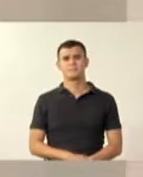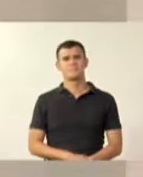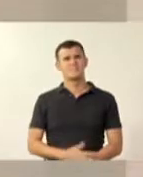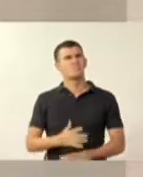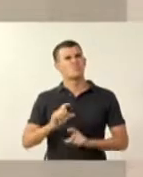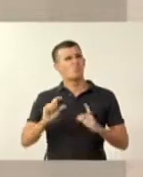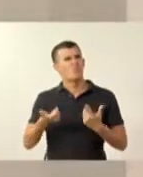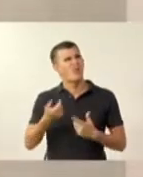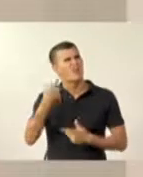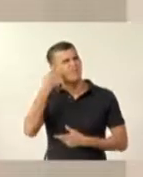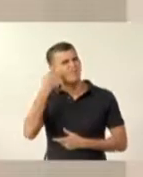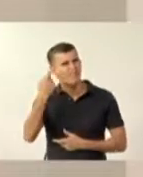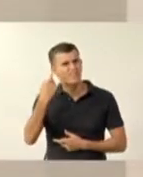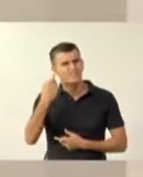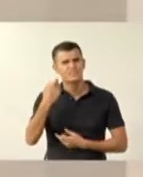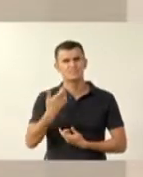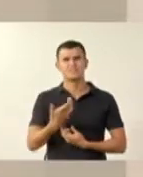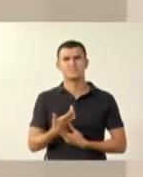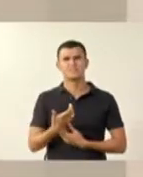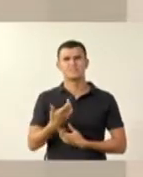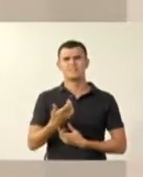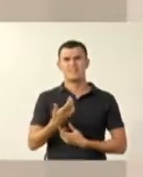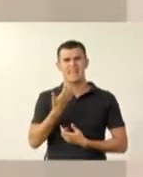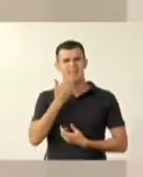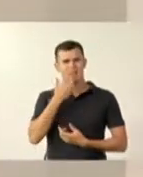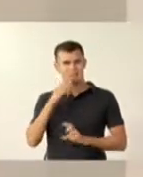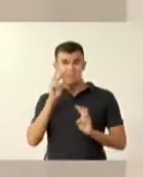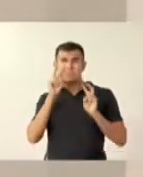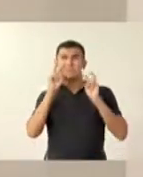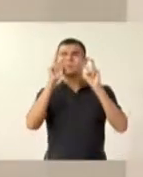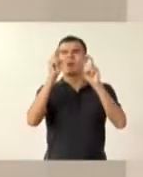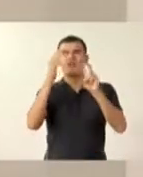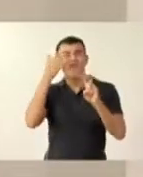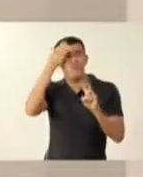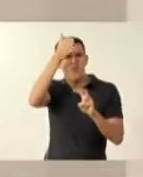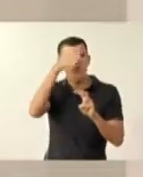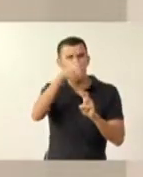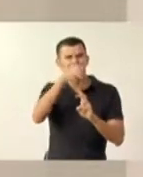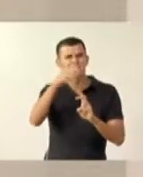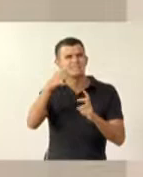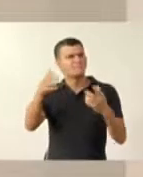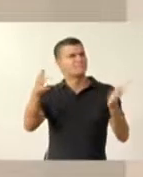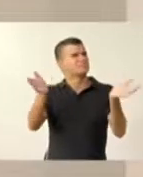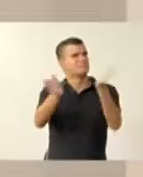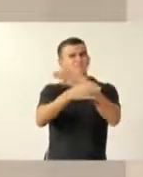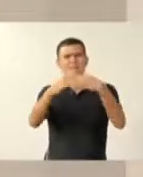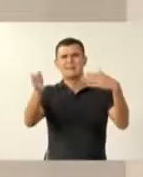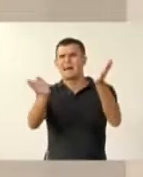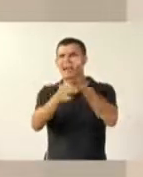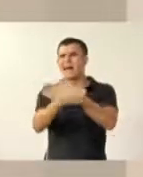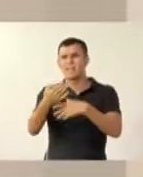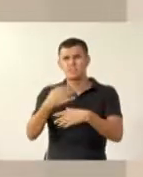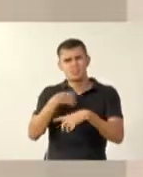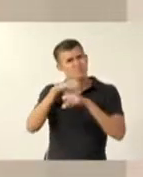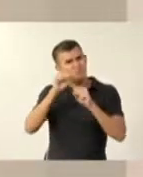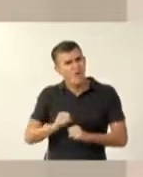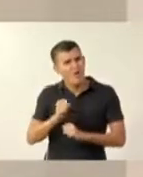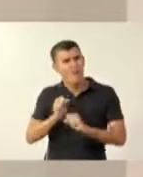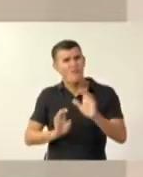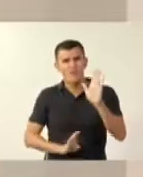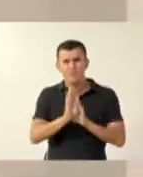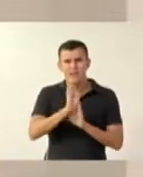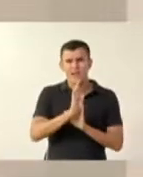el gran reto realmente es que uno ve negro el futuro. Uno cree que no es fácil y